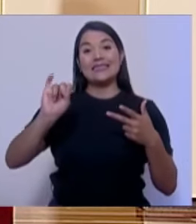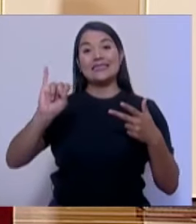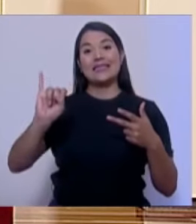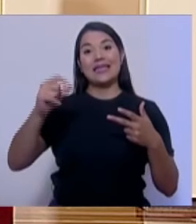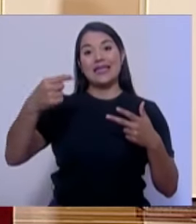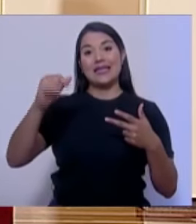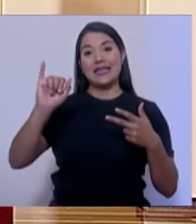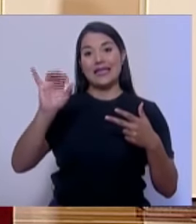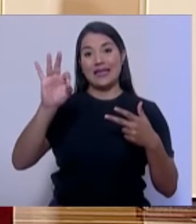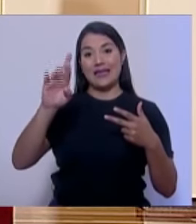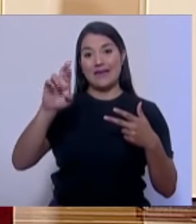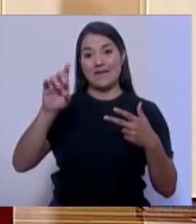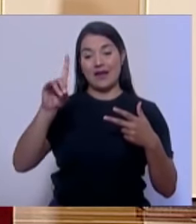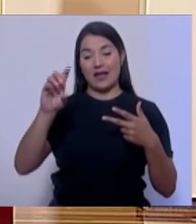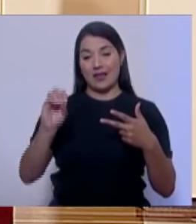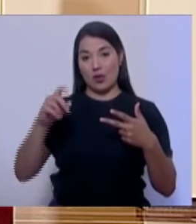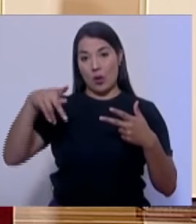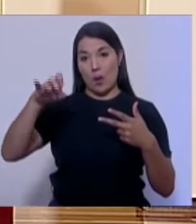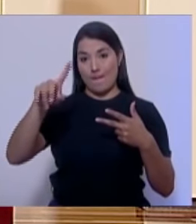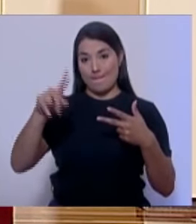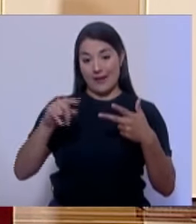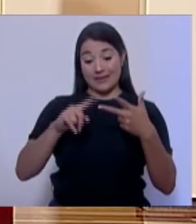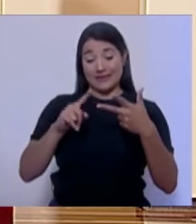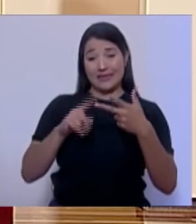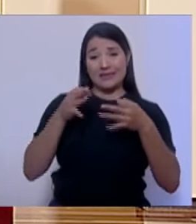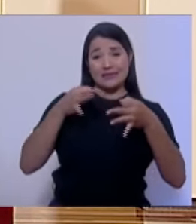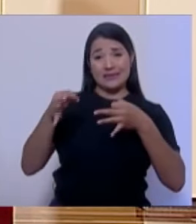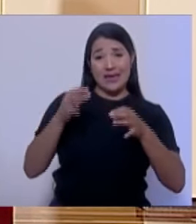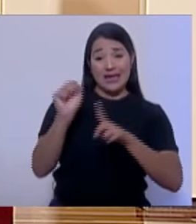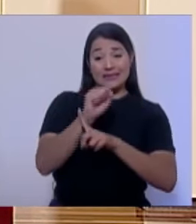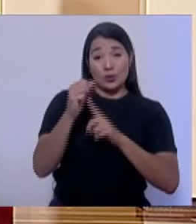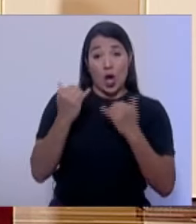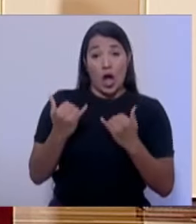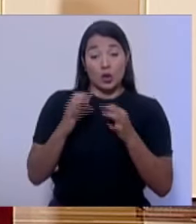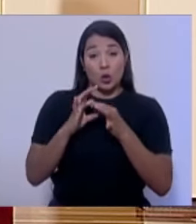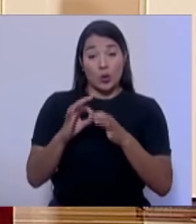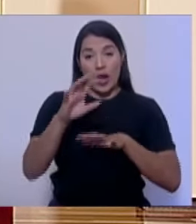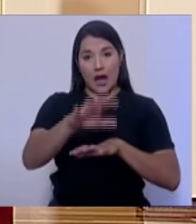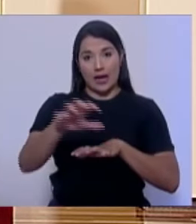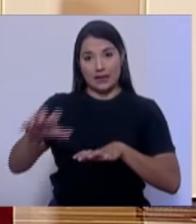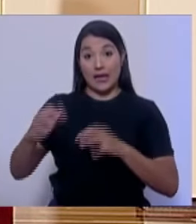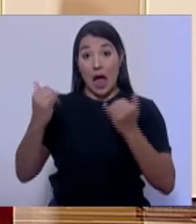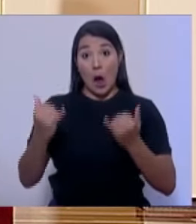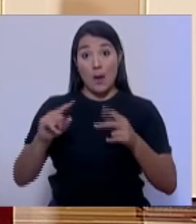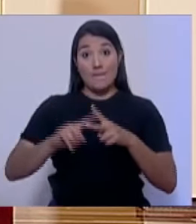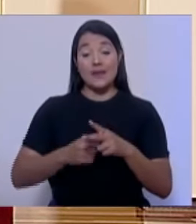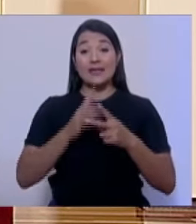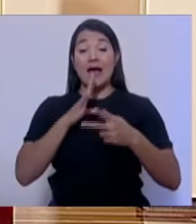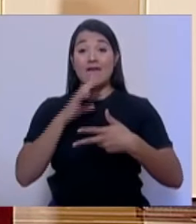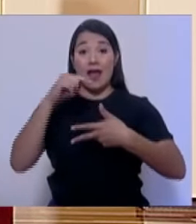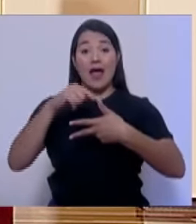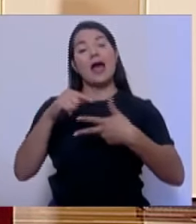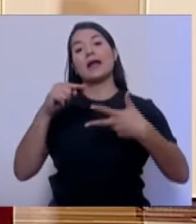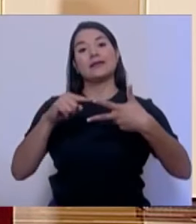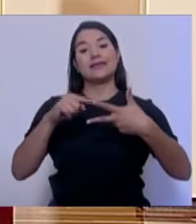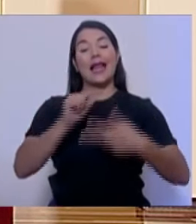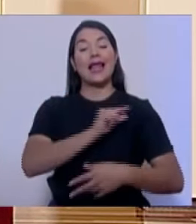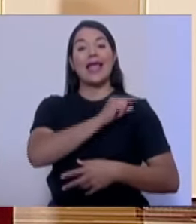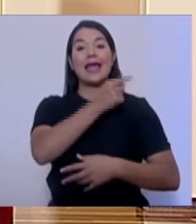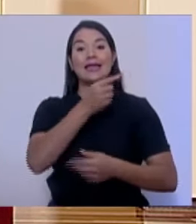dará una actualización de las alertas en los cantones. A continuación escucharemos al gerente médico de la Caja Costarricense de